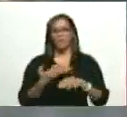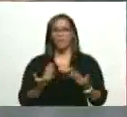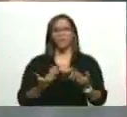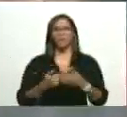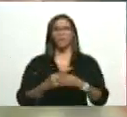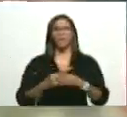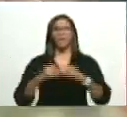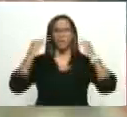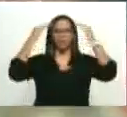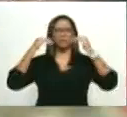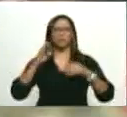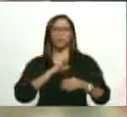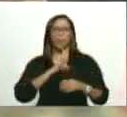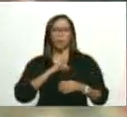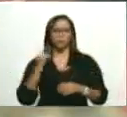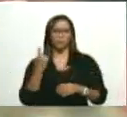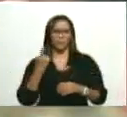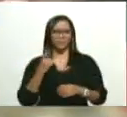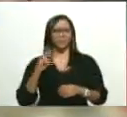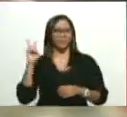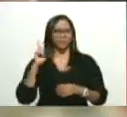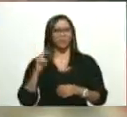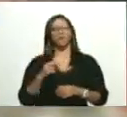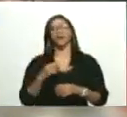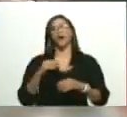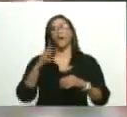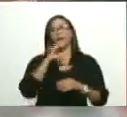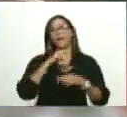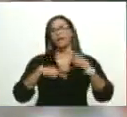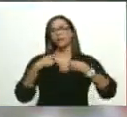pertenece solamente a nosotros aquí en Venezuela y a la Revolución Bolivariana.